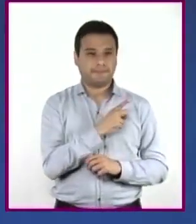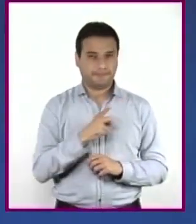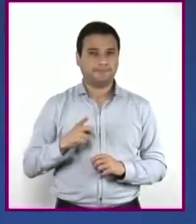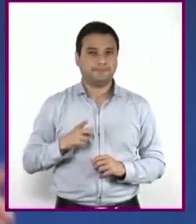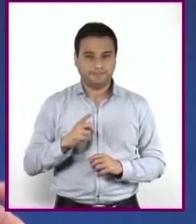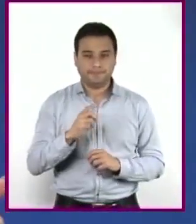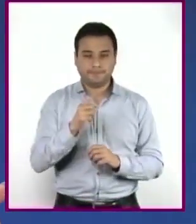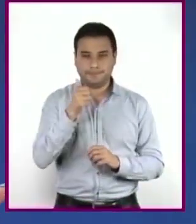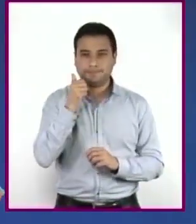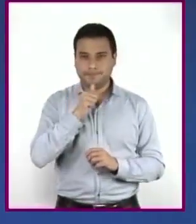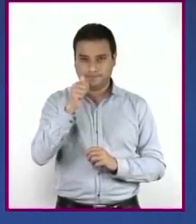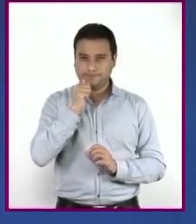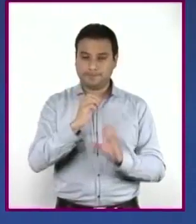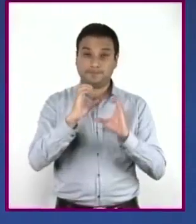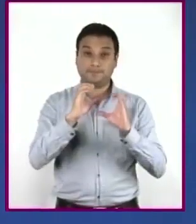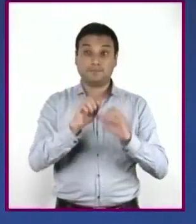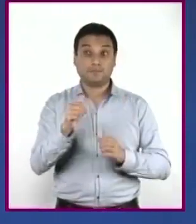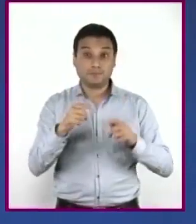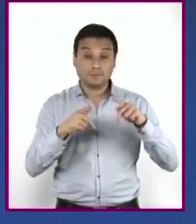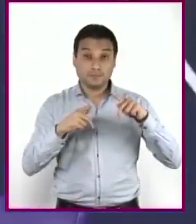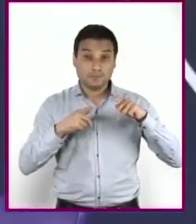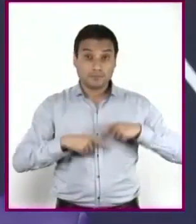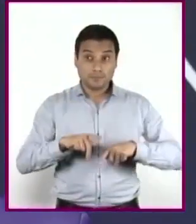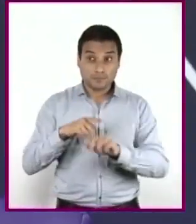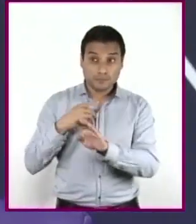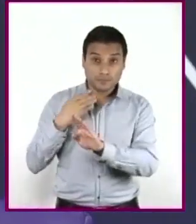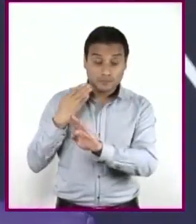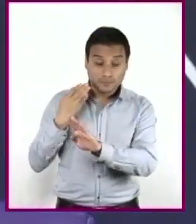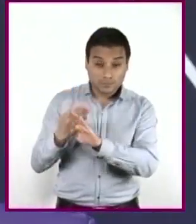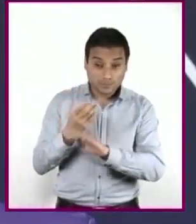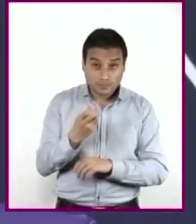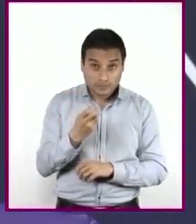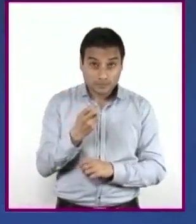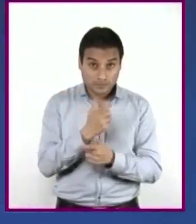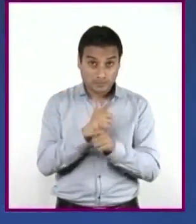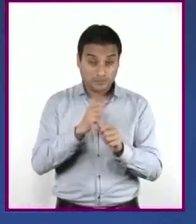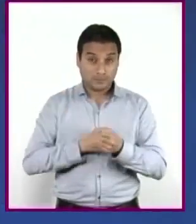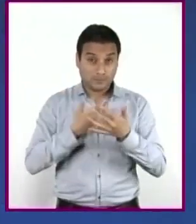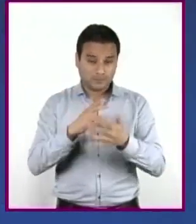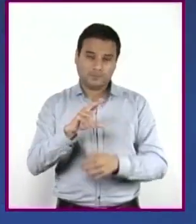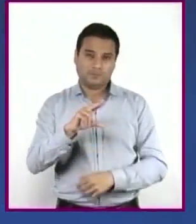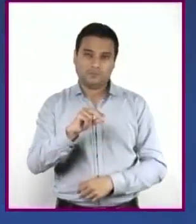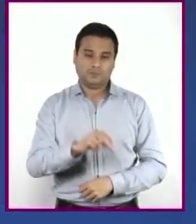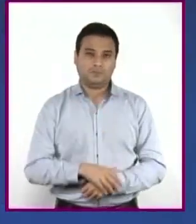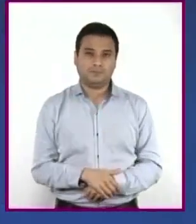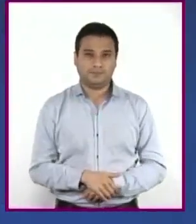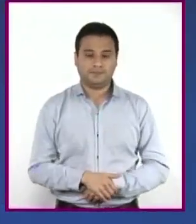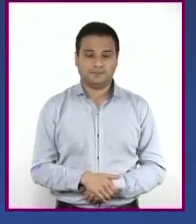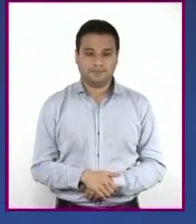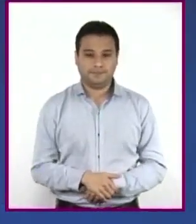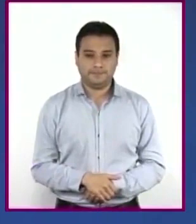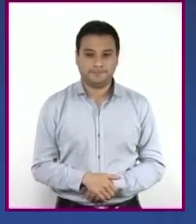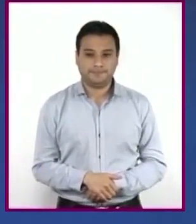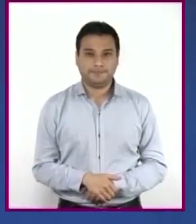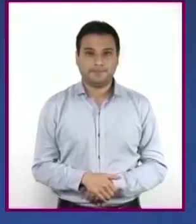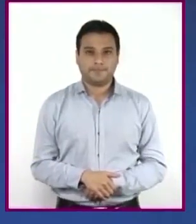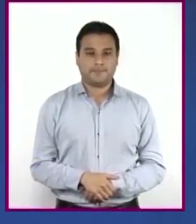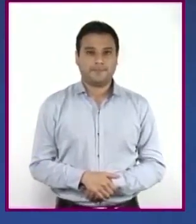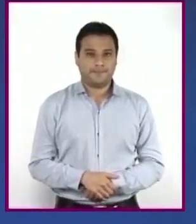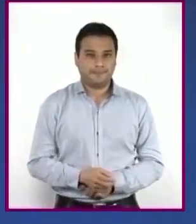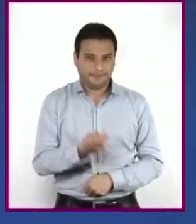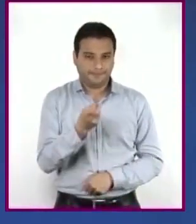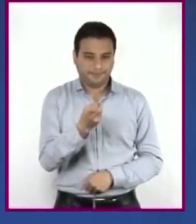a afectar a la otra persona. Uh-huh. Si ya afecta a la otra persona, no creo que sea libertad de expresión, sino es ya para herir